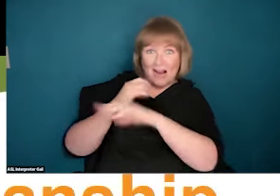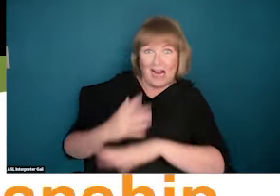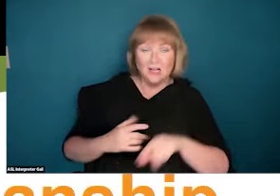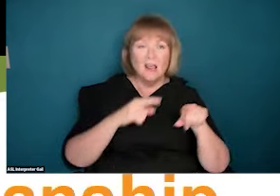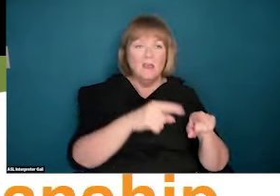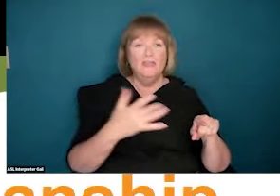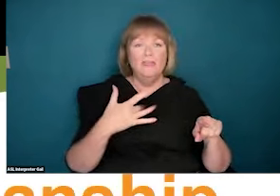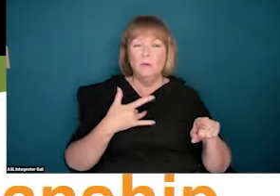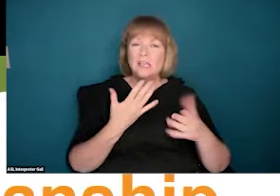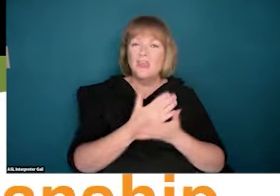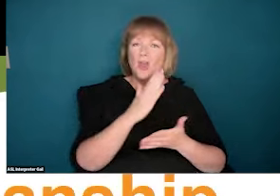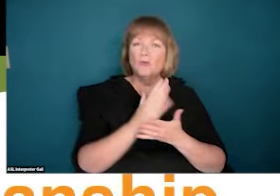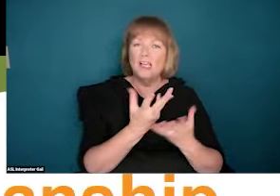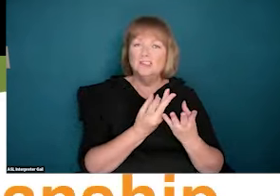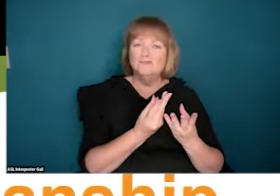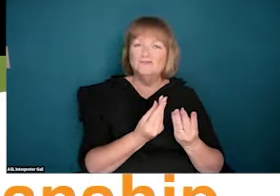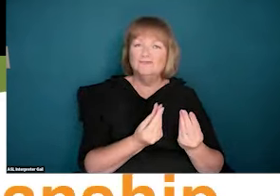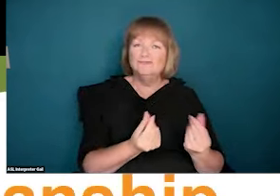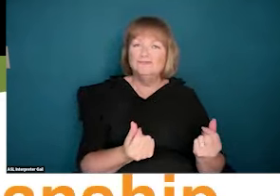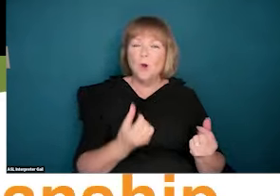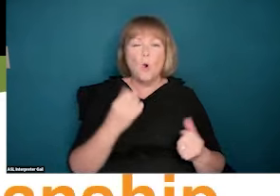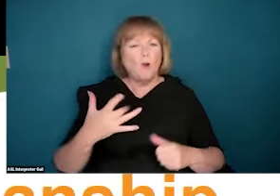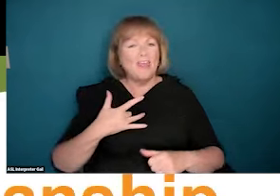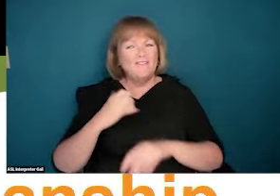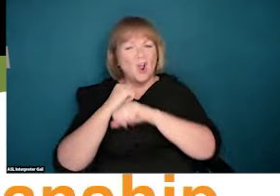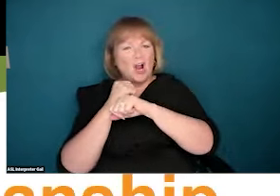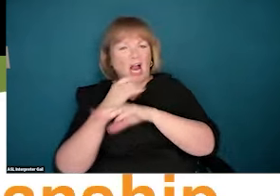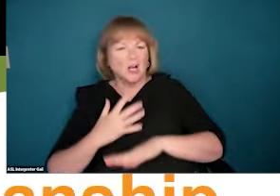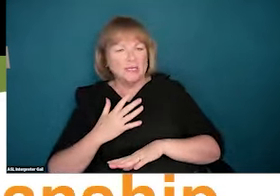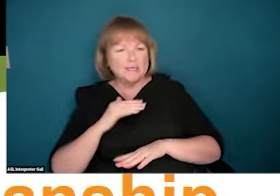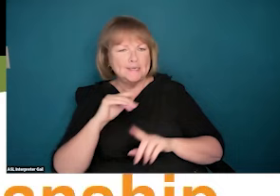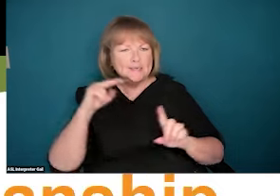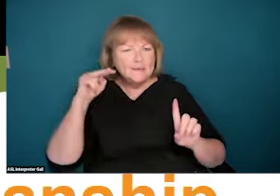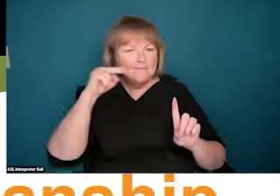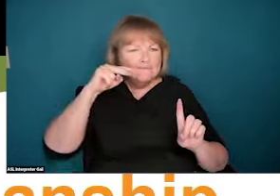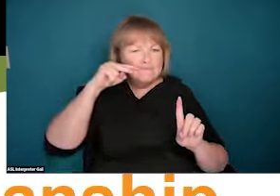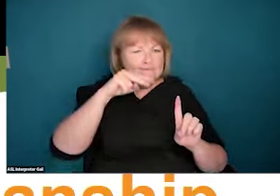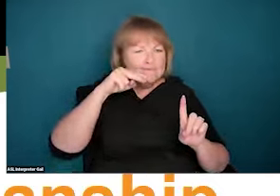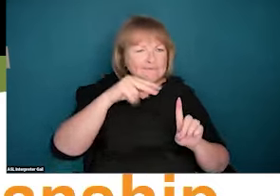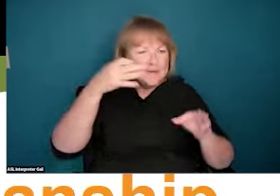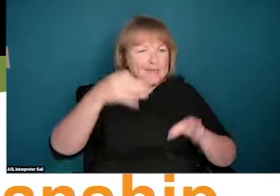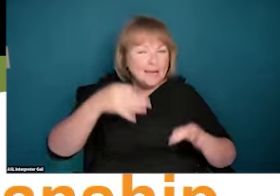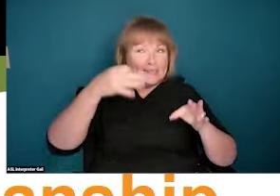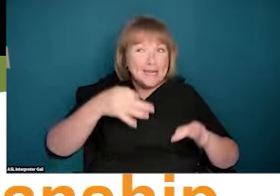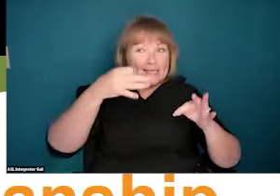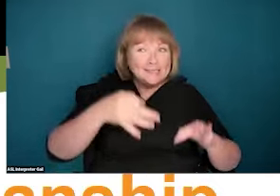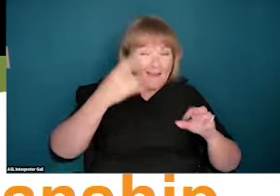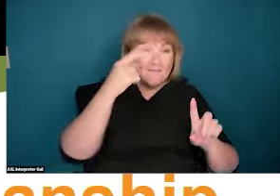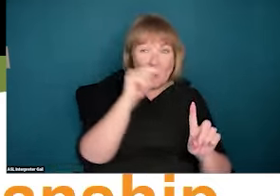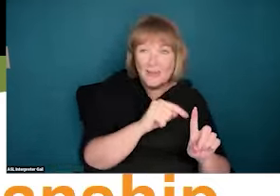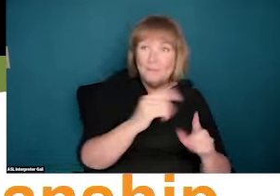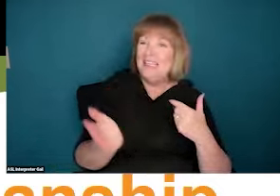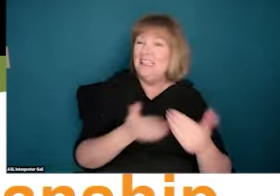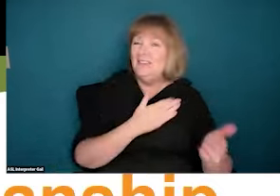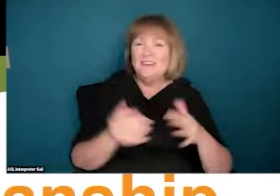bajo custodio, que describen algún tipo de erosión de sus derechos civiles y